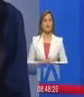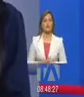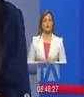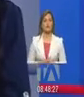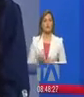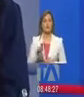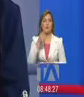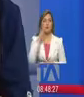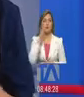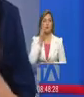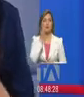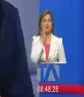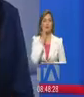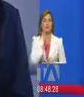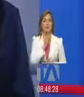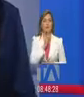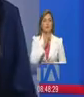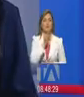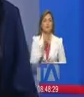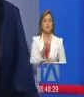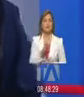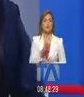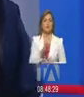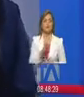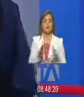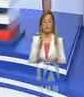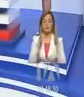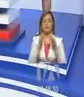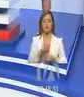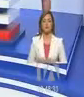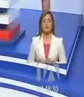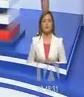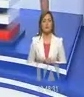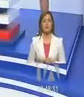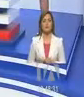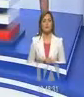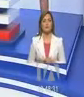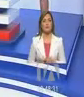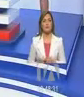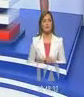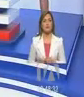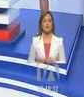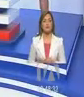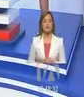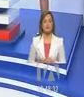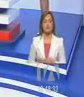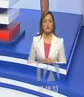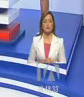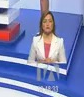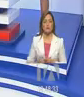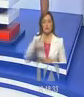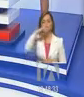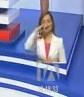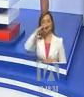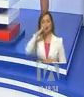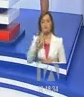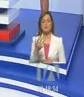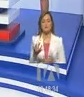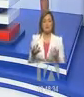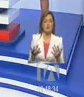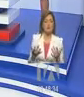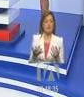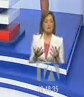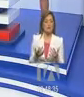como papá o mamá debe siempre estar muy, muy pendiente. Precisamente, Steffi, en cuanto a los niños, ¿cómo podemos hacer